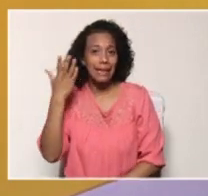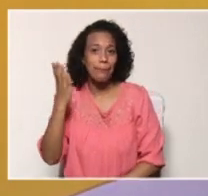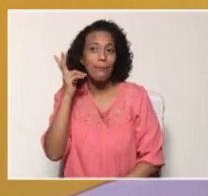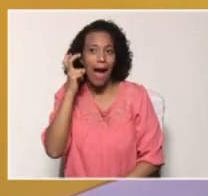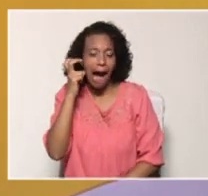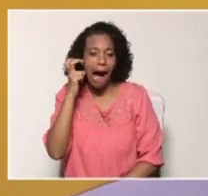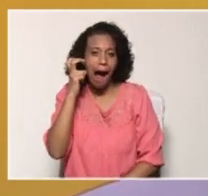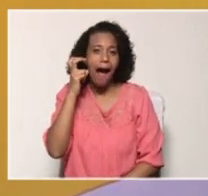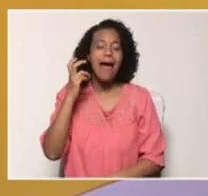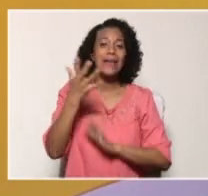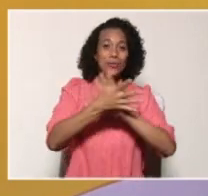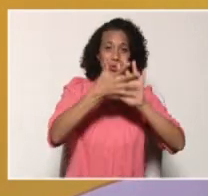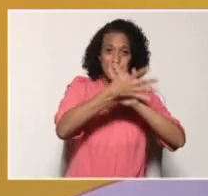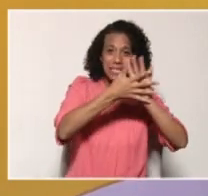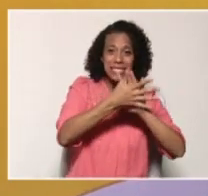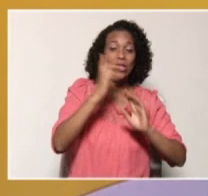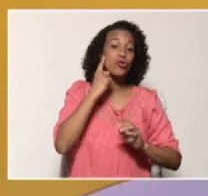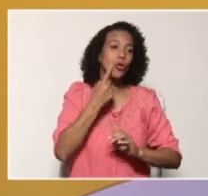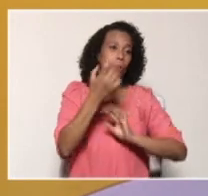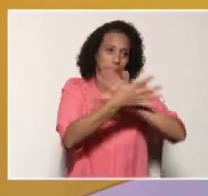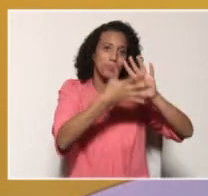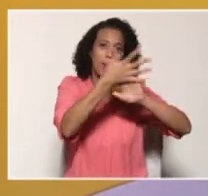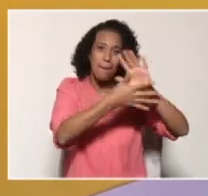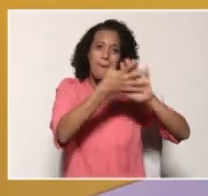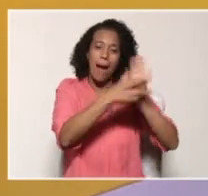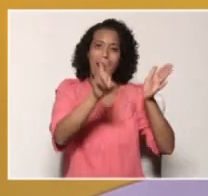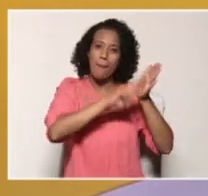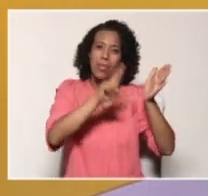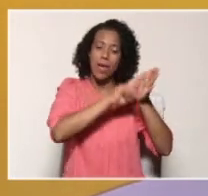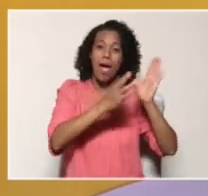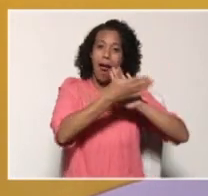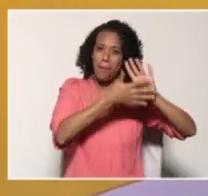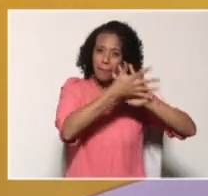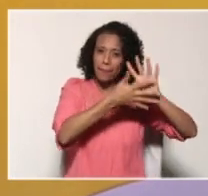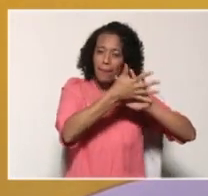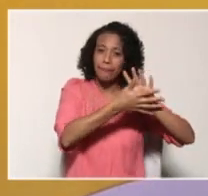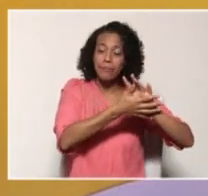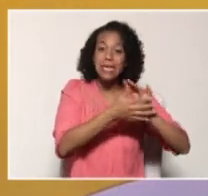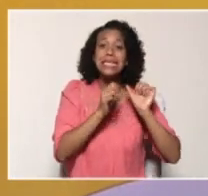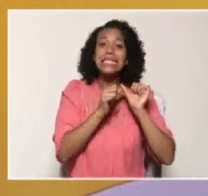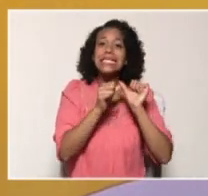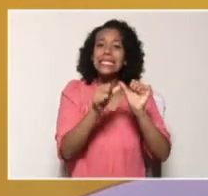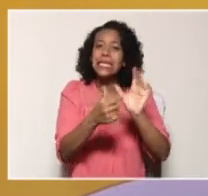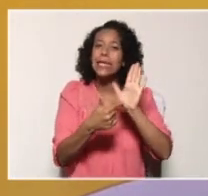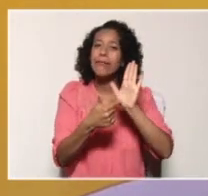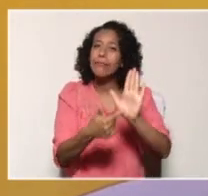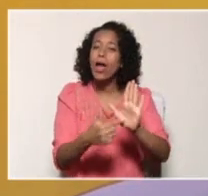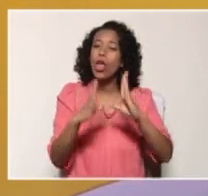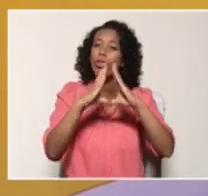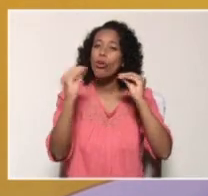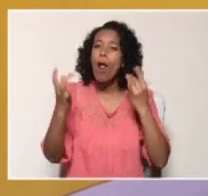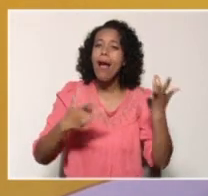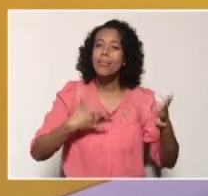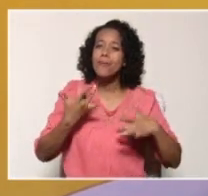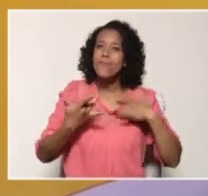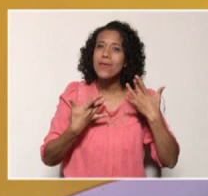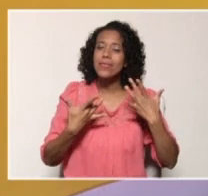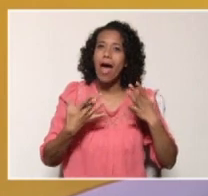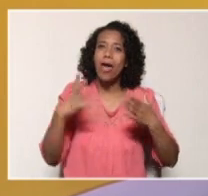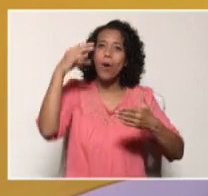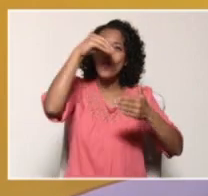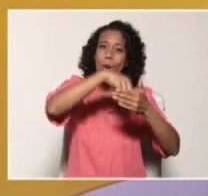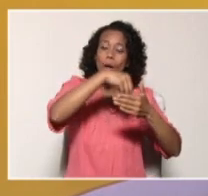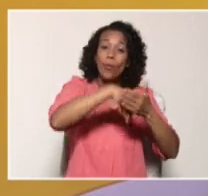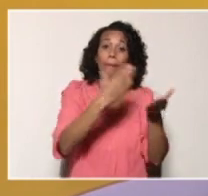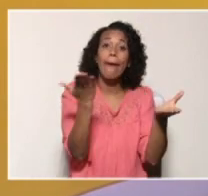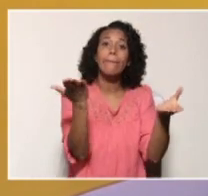través del ritmo. Estaba la rana cantando debajo del agua. Y recuerden seguir colocando todas las actividades que hagan